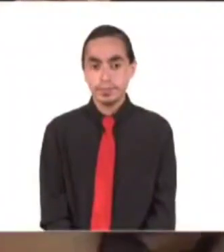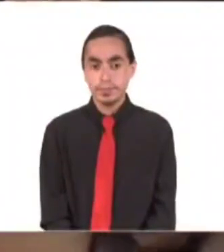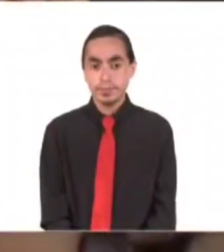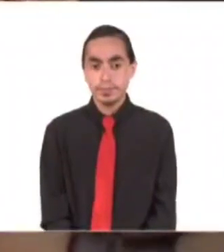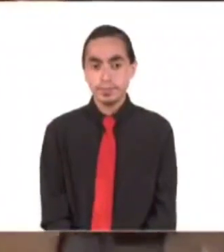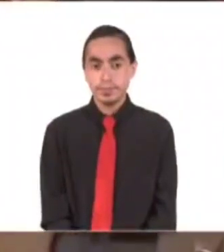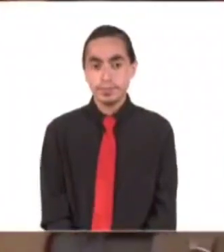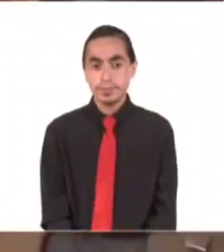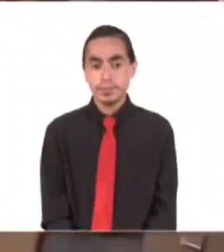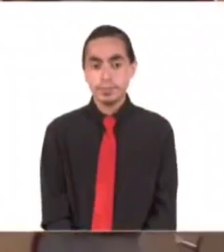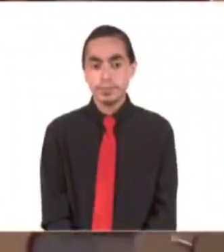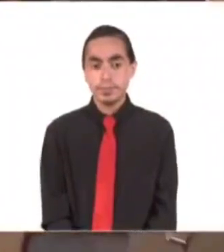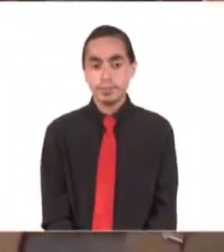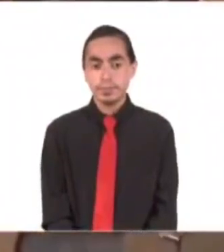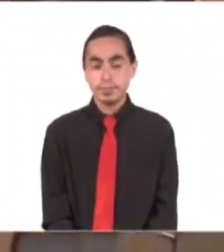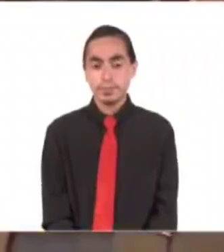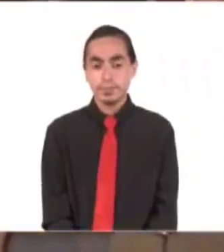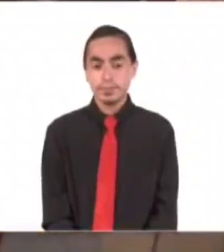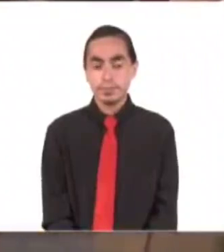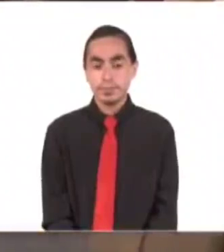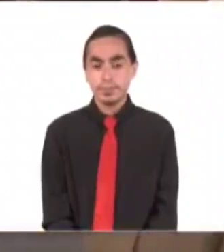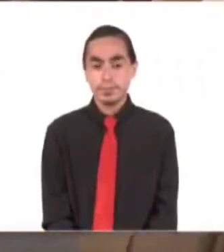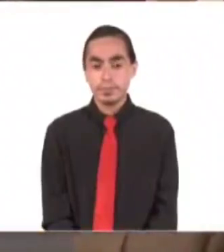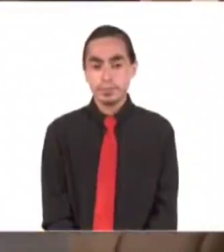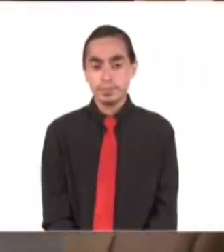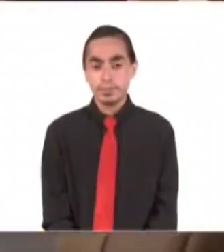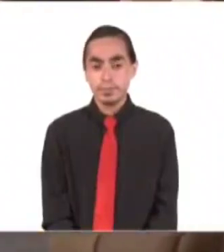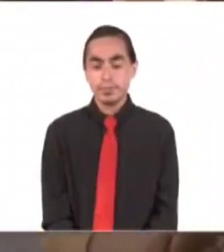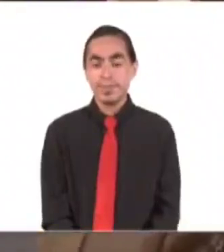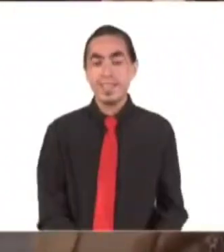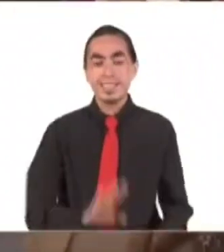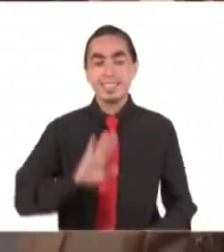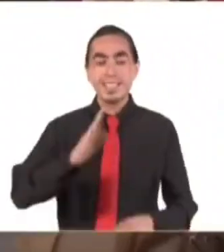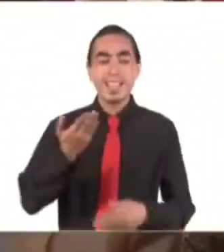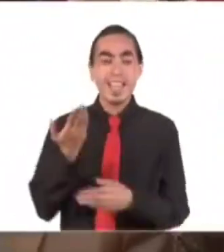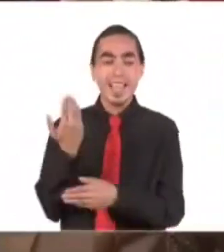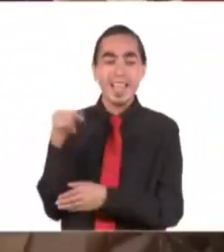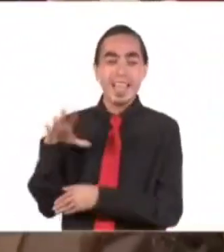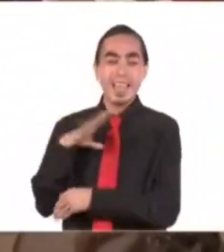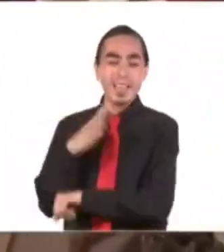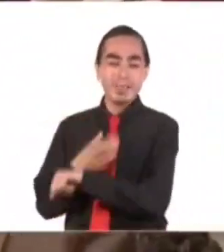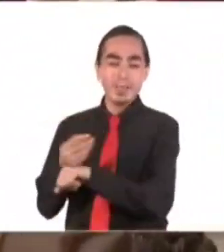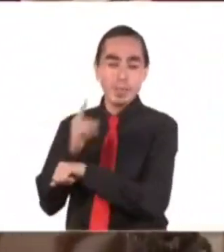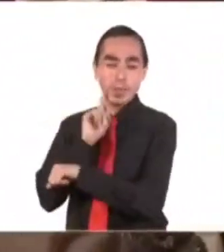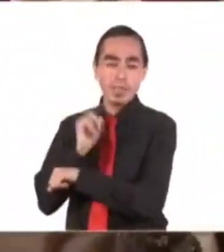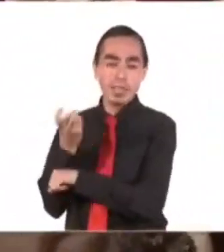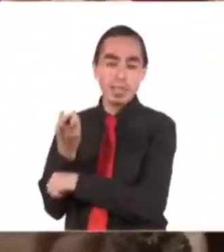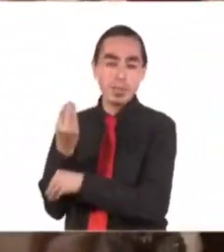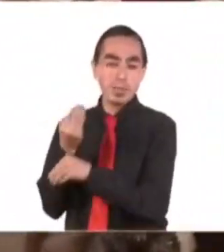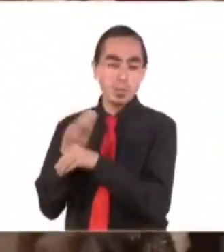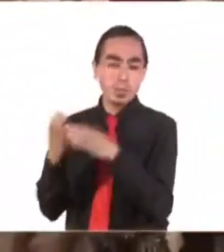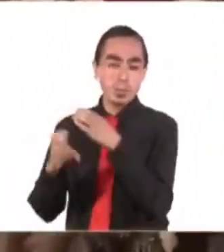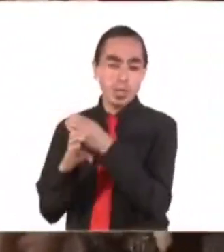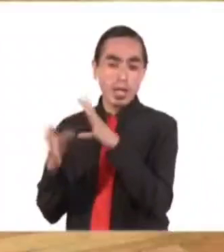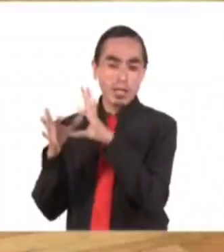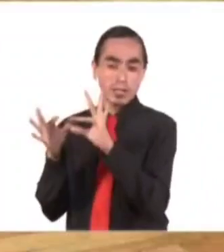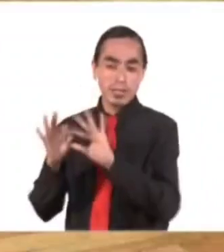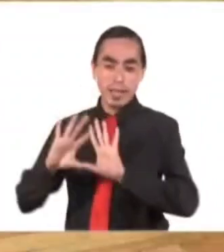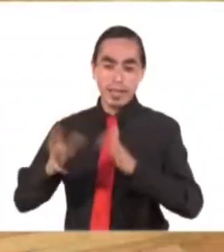Antes de empezar, porque además ya muchas de las cosas los dijeron Ofelia y Rosaura, antes